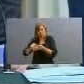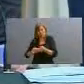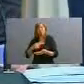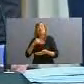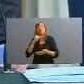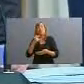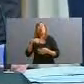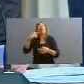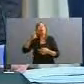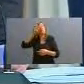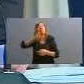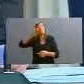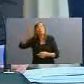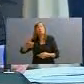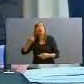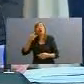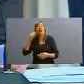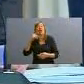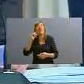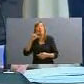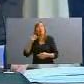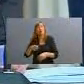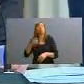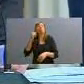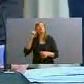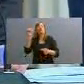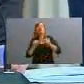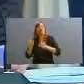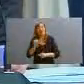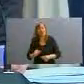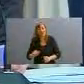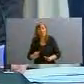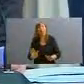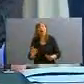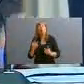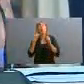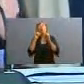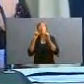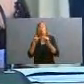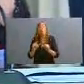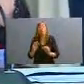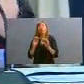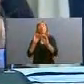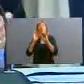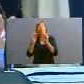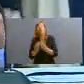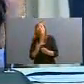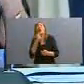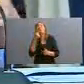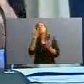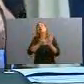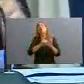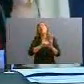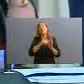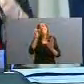Será integrado asimismo por otras personas del ámbito académico y científico, en el número y la forma que indique la ley. Quiere